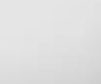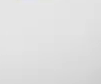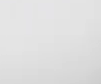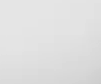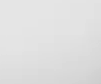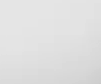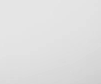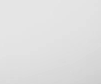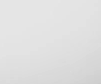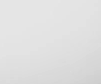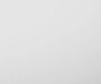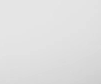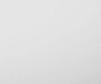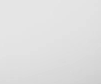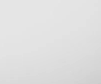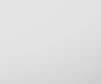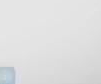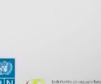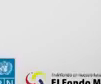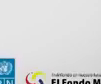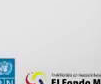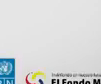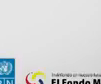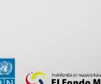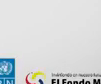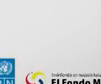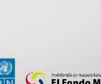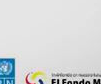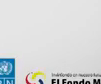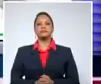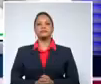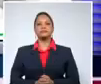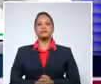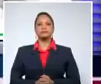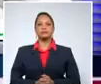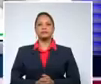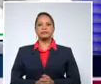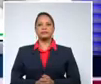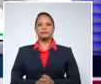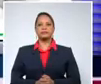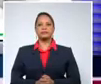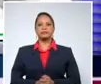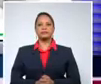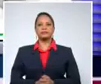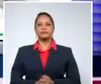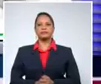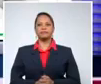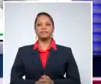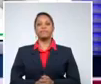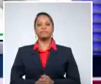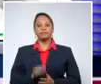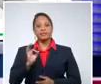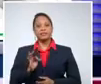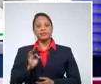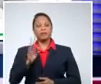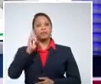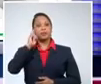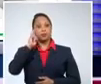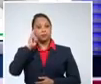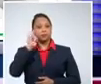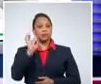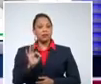le gana siempre. Mensajes que siempre dejamos desde nuestra emisión